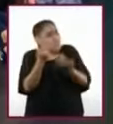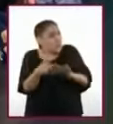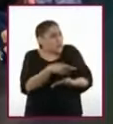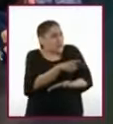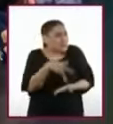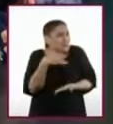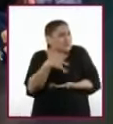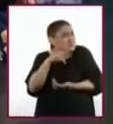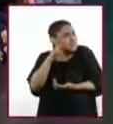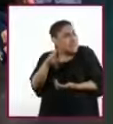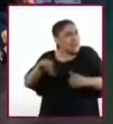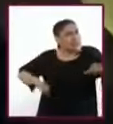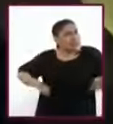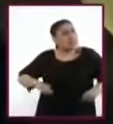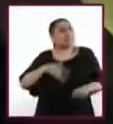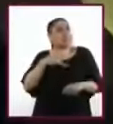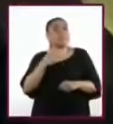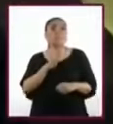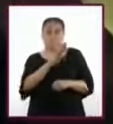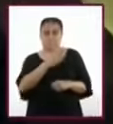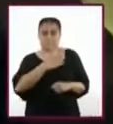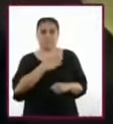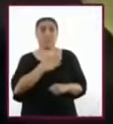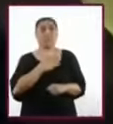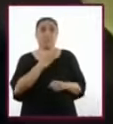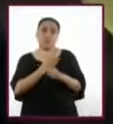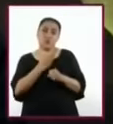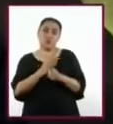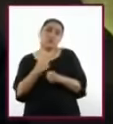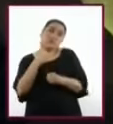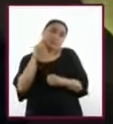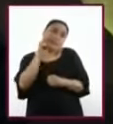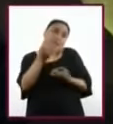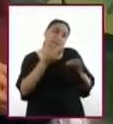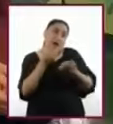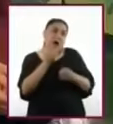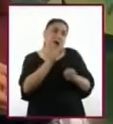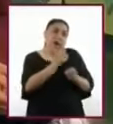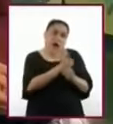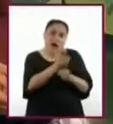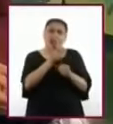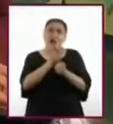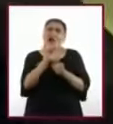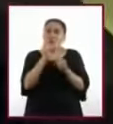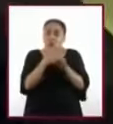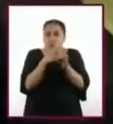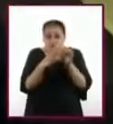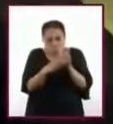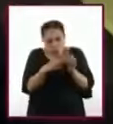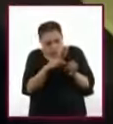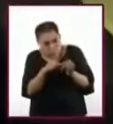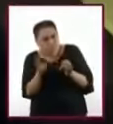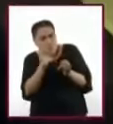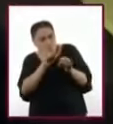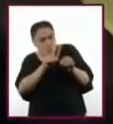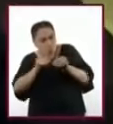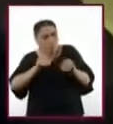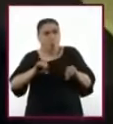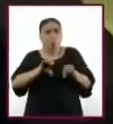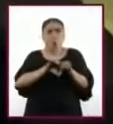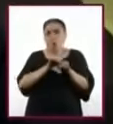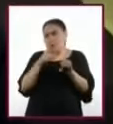actividad? Yo. El primer ejercicio nos permitió reconocer el objeto, sus características, cómo podría moverse si cobrara vida en una obra de teatro.